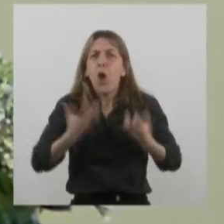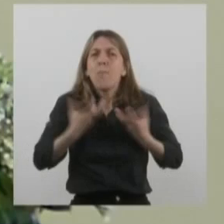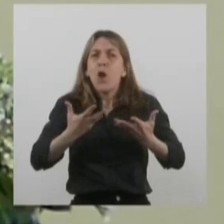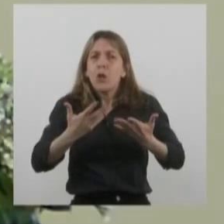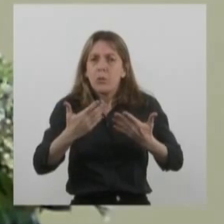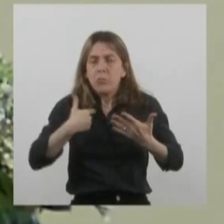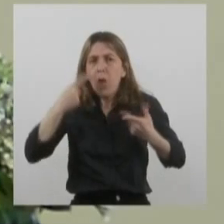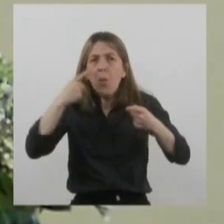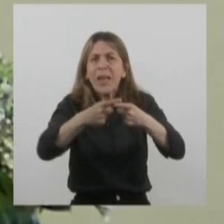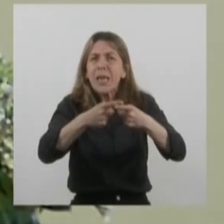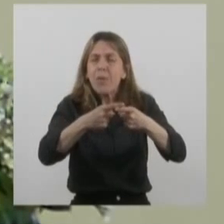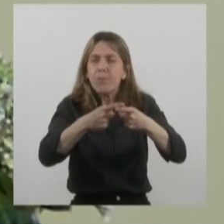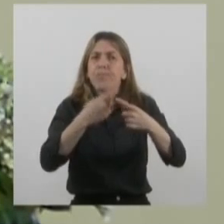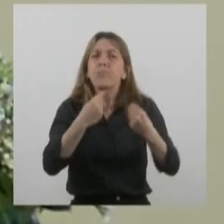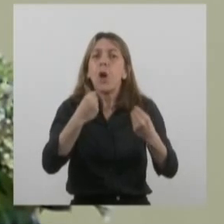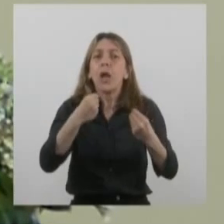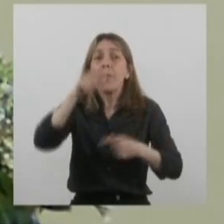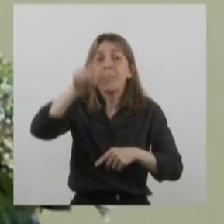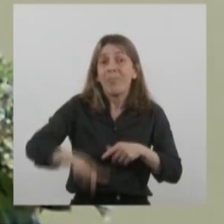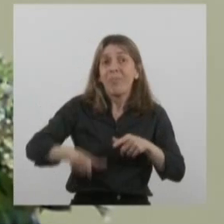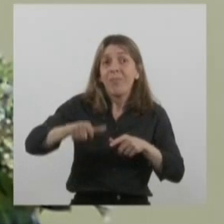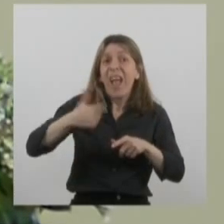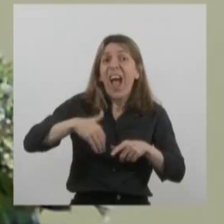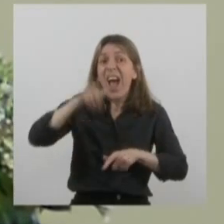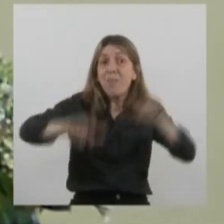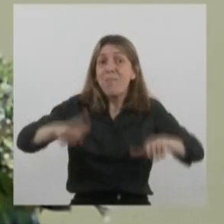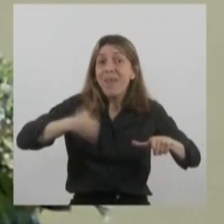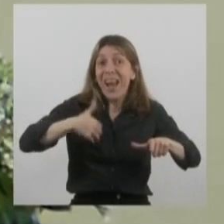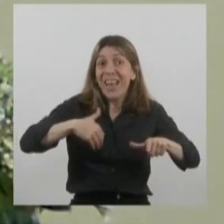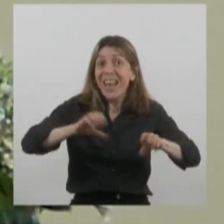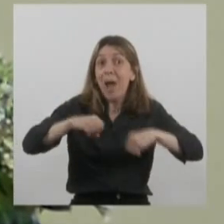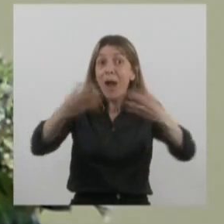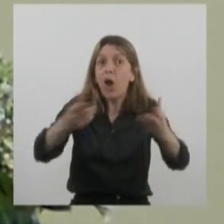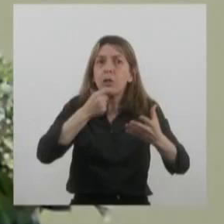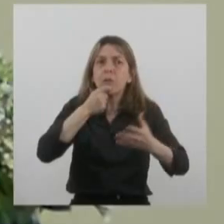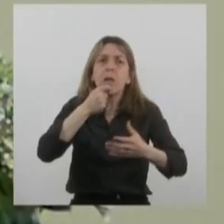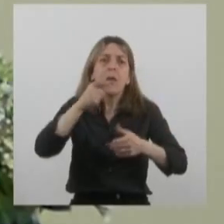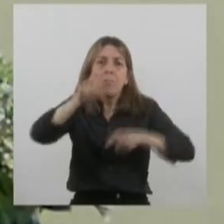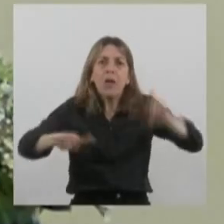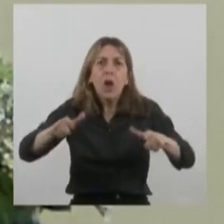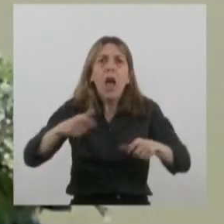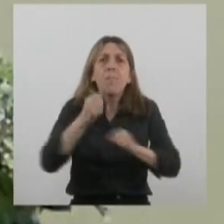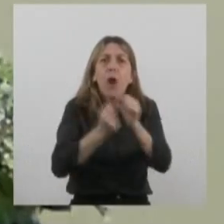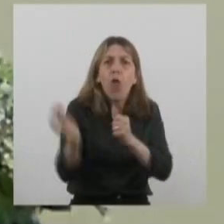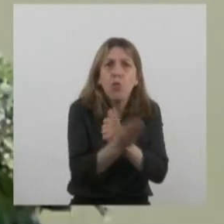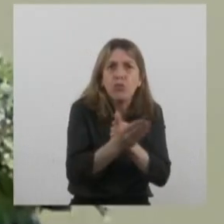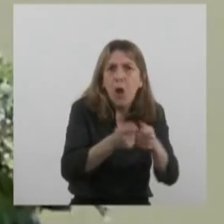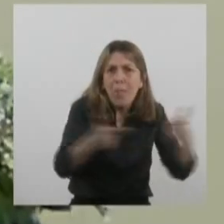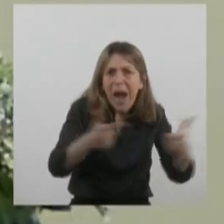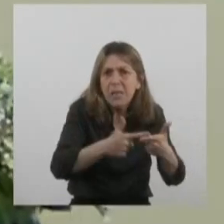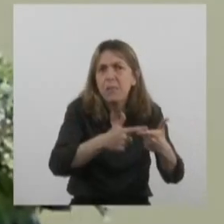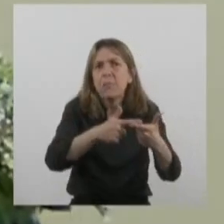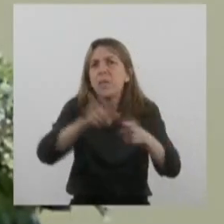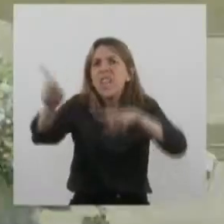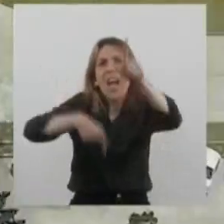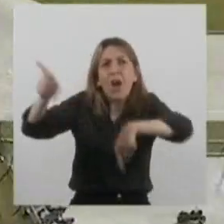básicamente de pensar que la Argentina se recupera si la Argentina produce, si la Argentina genera trabajo y si el que trabaja tiene